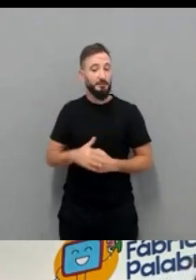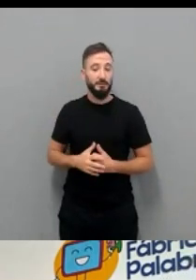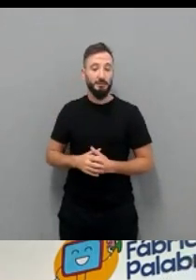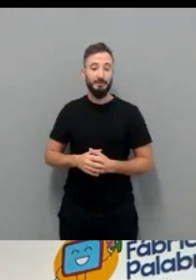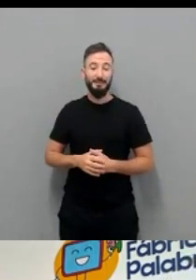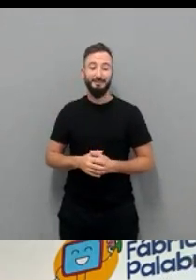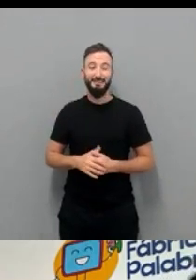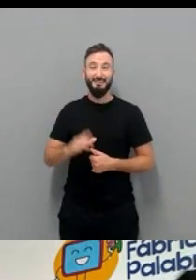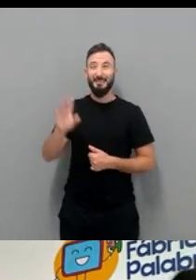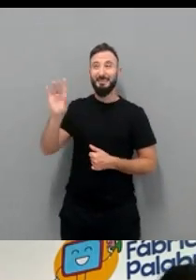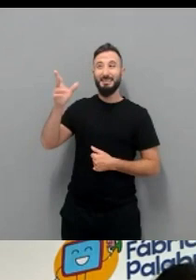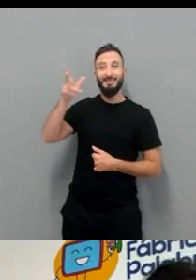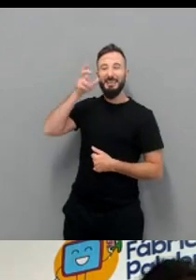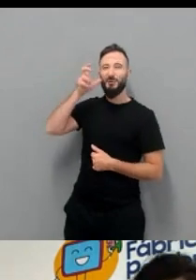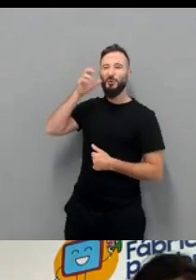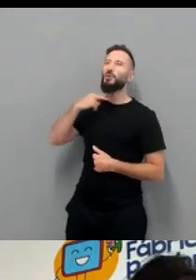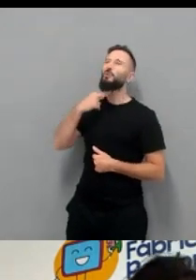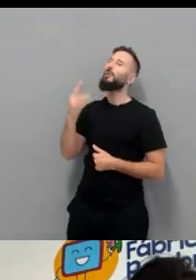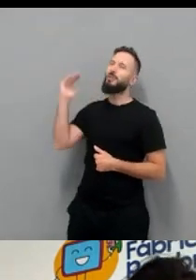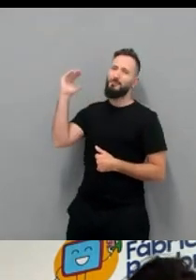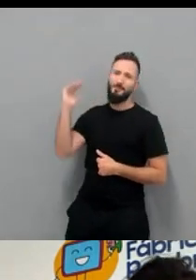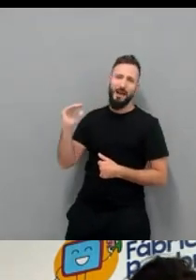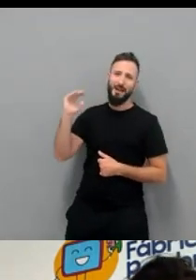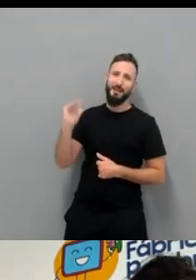¿Me oyes? Se te oye muy bajito, pero se te oye.